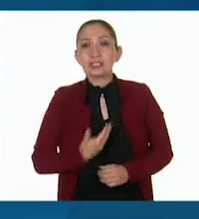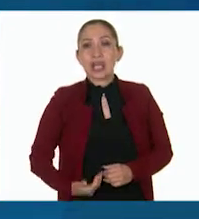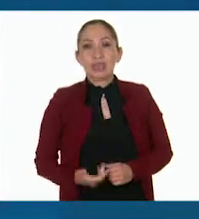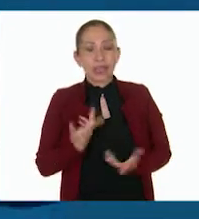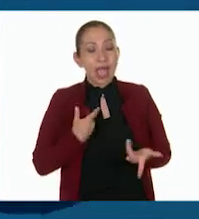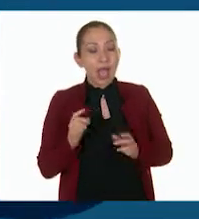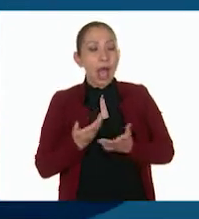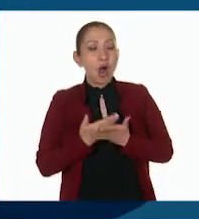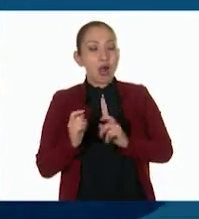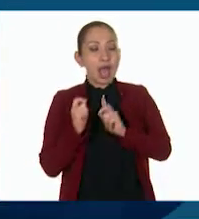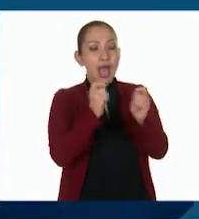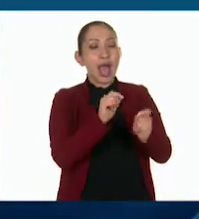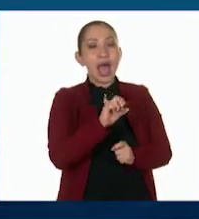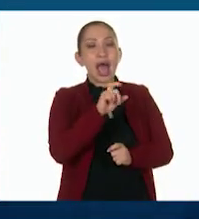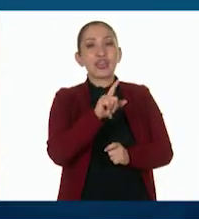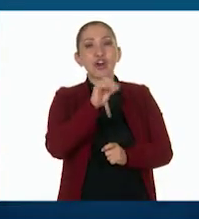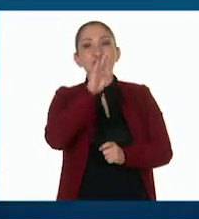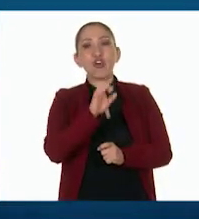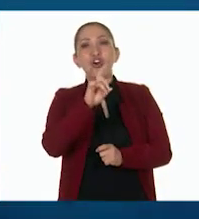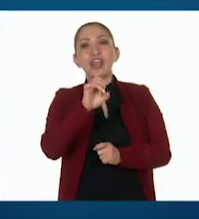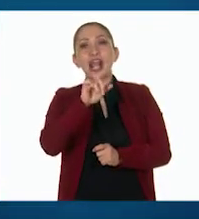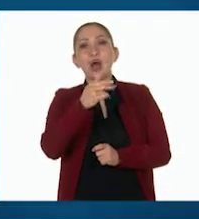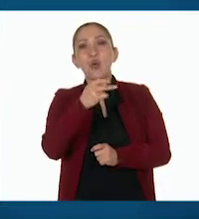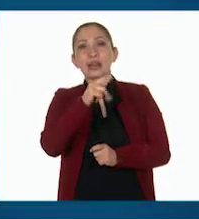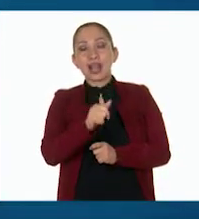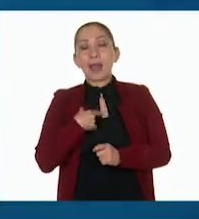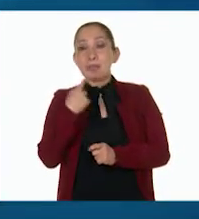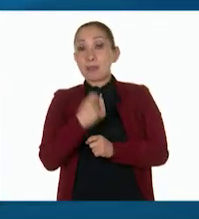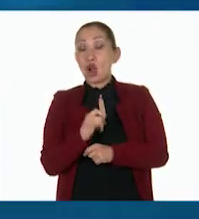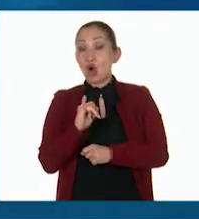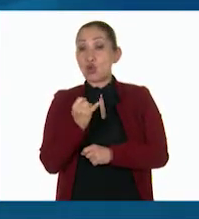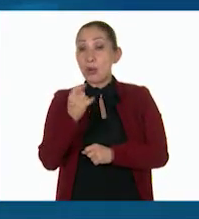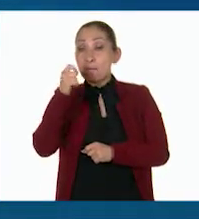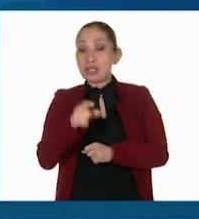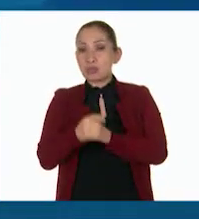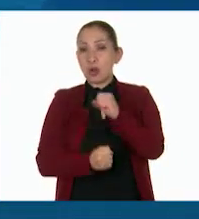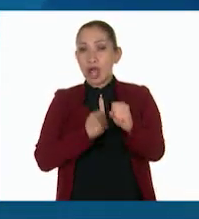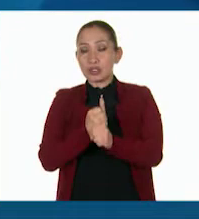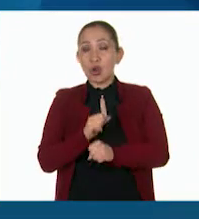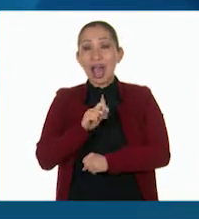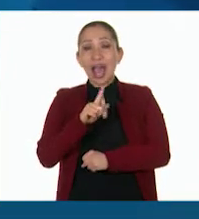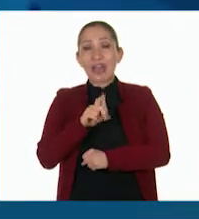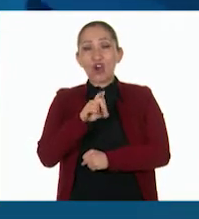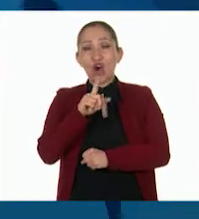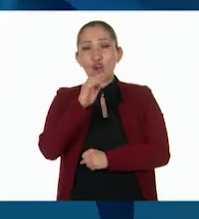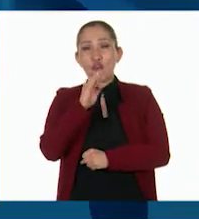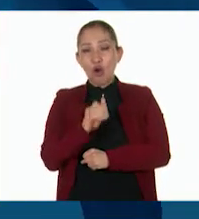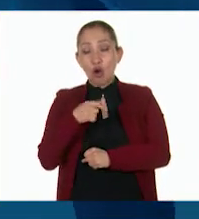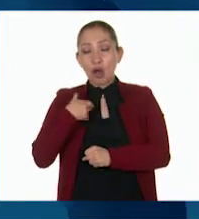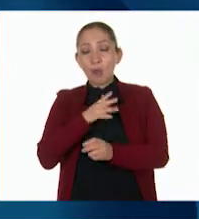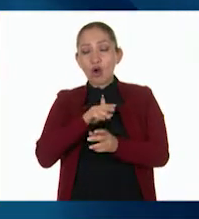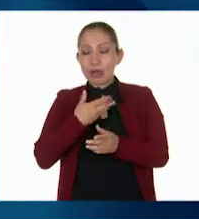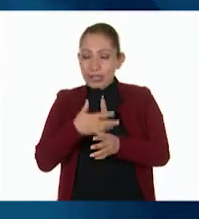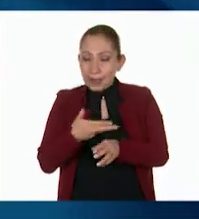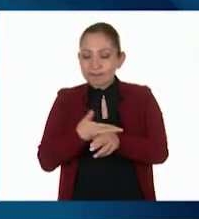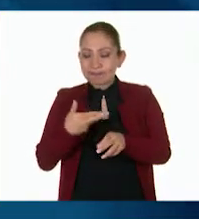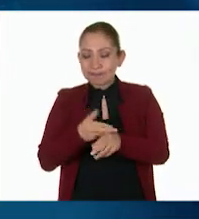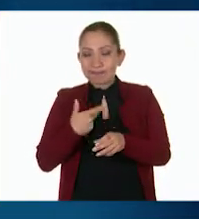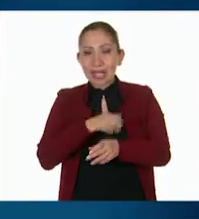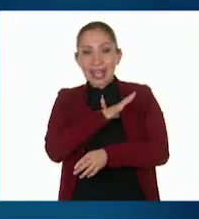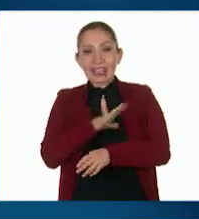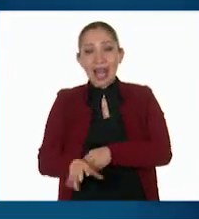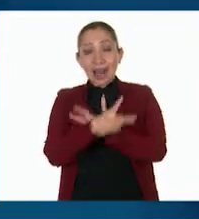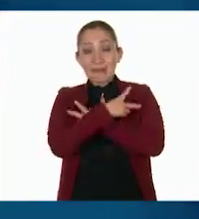es ocupada por Adolfo de la Huerta el 1 de junio de ese año. Adolfo de la Huerta logró la pacificación y retiro del